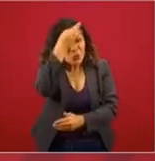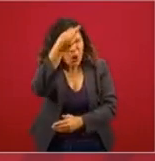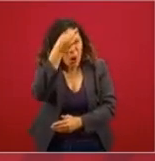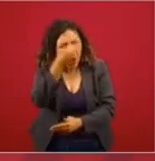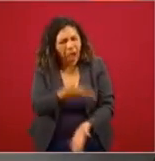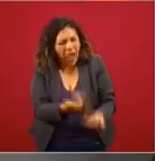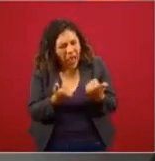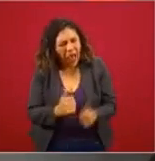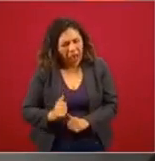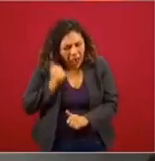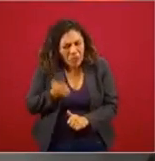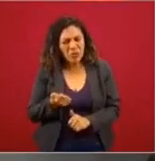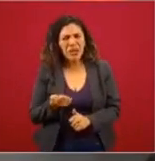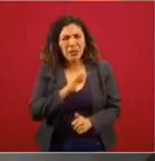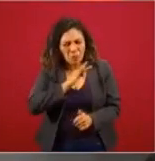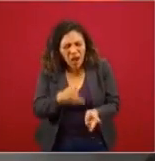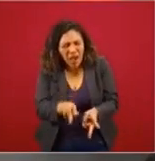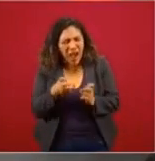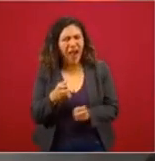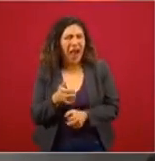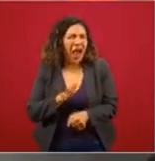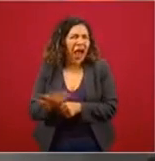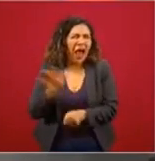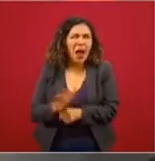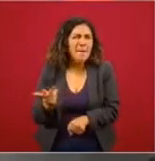tonto, aprovecha,